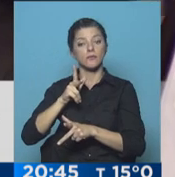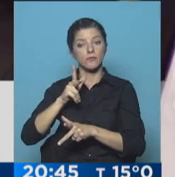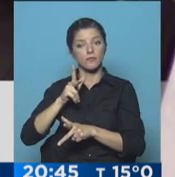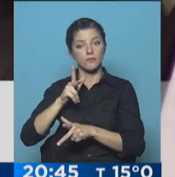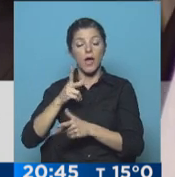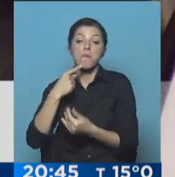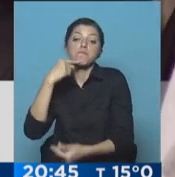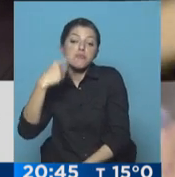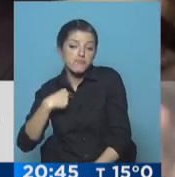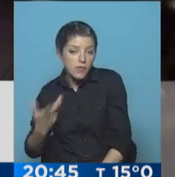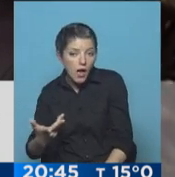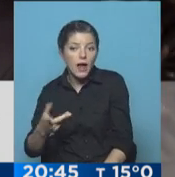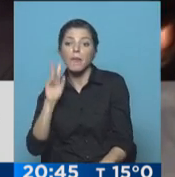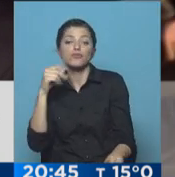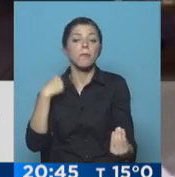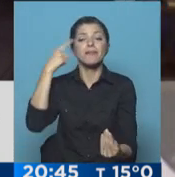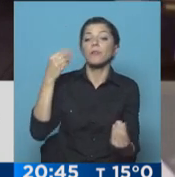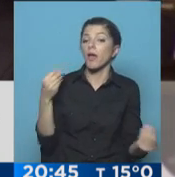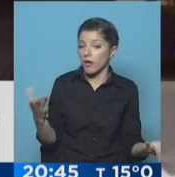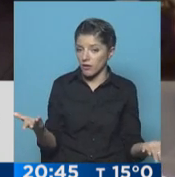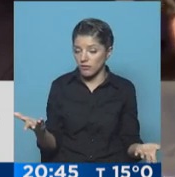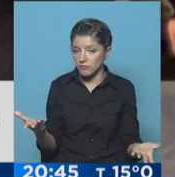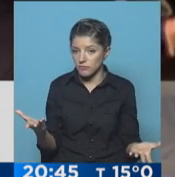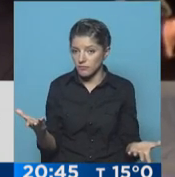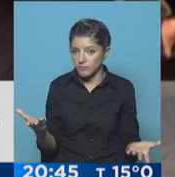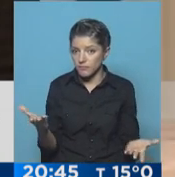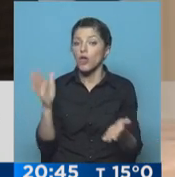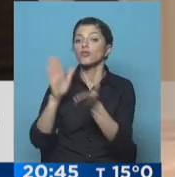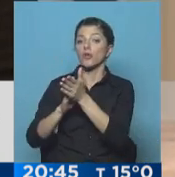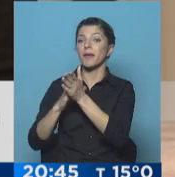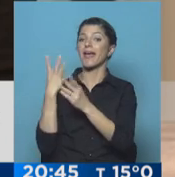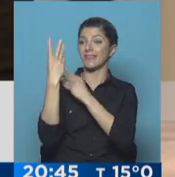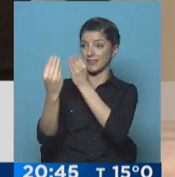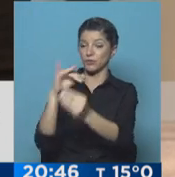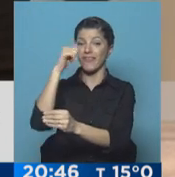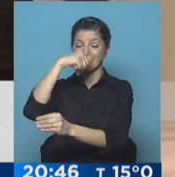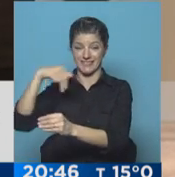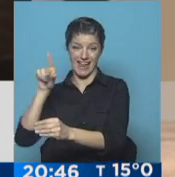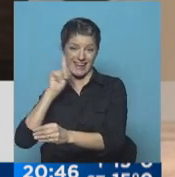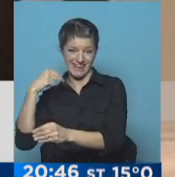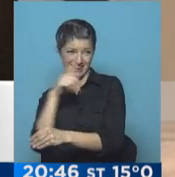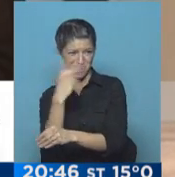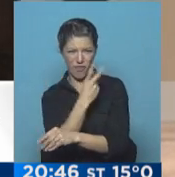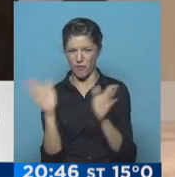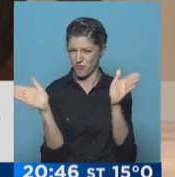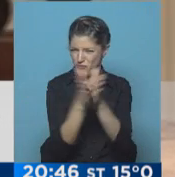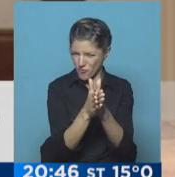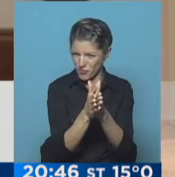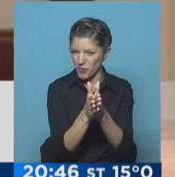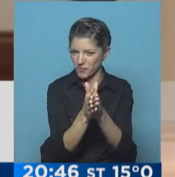a consultar, a ver qué me parecía la candidatura de Carlos Zanini para acompañarlo.